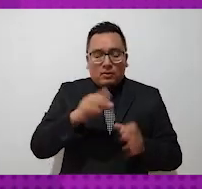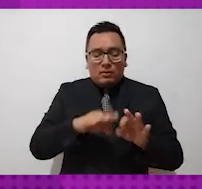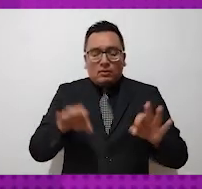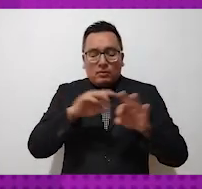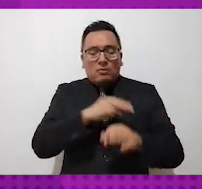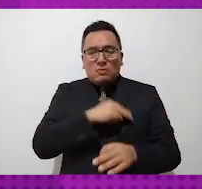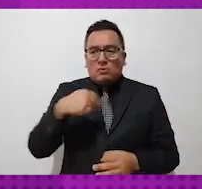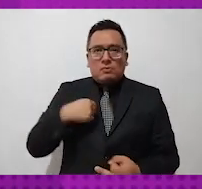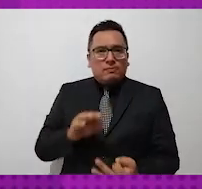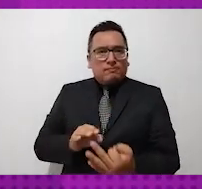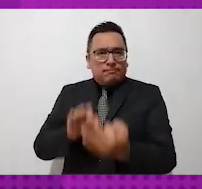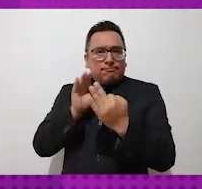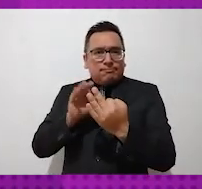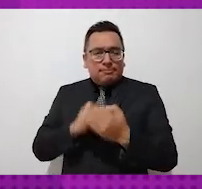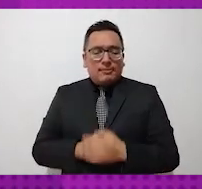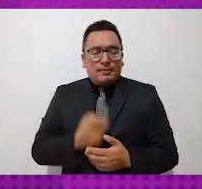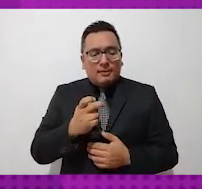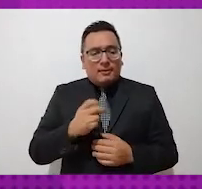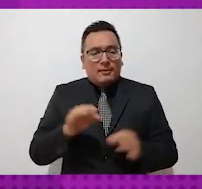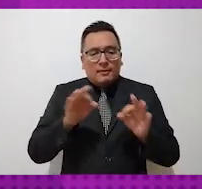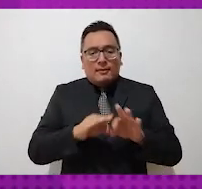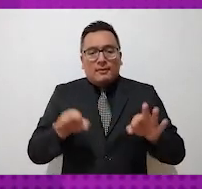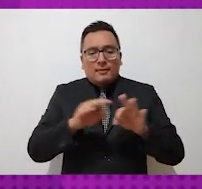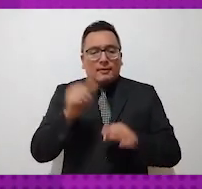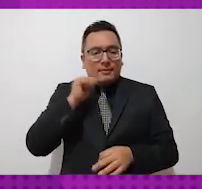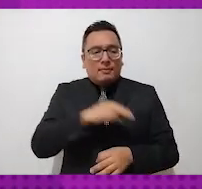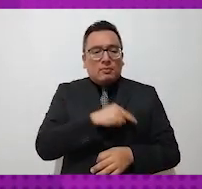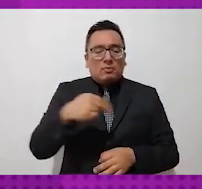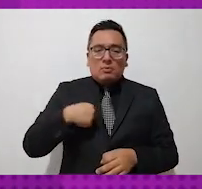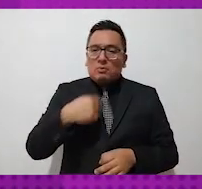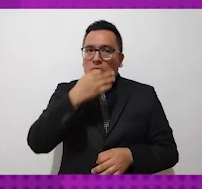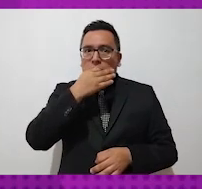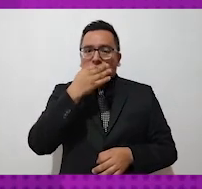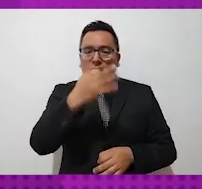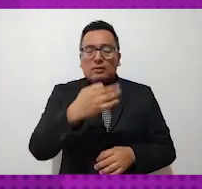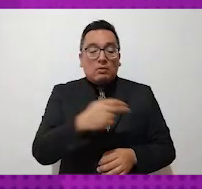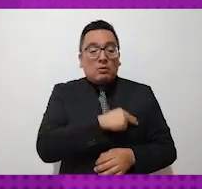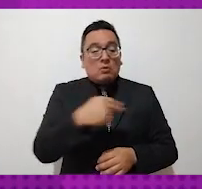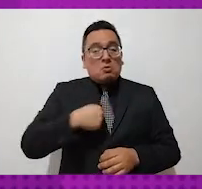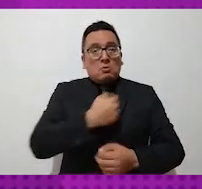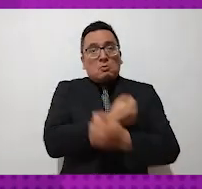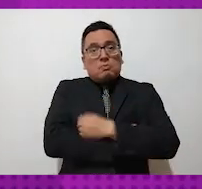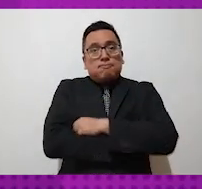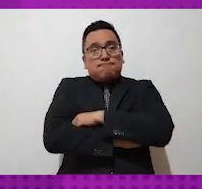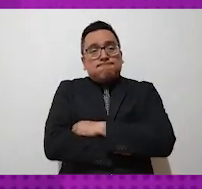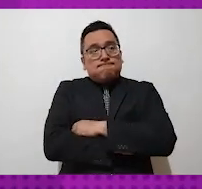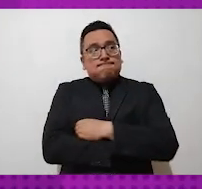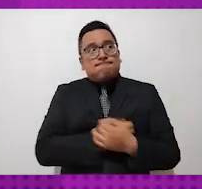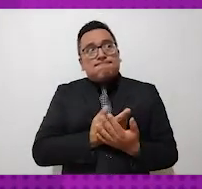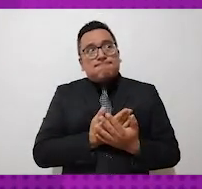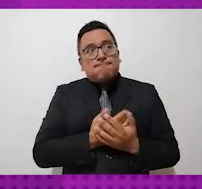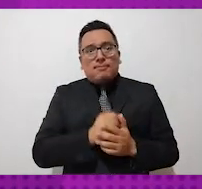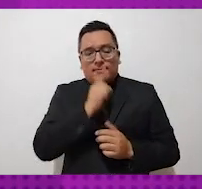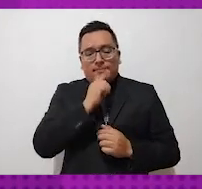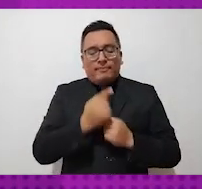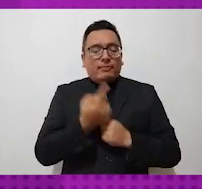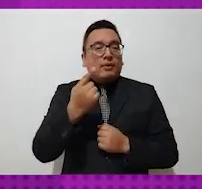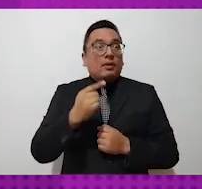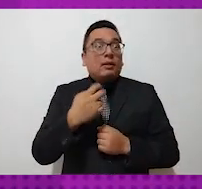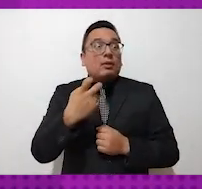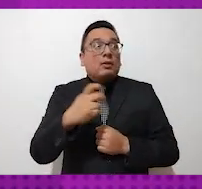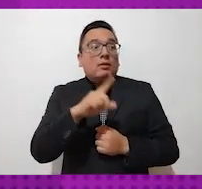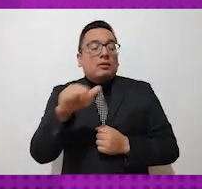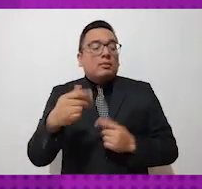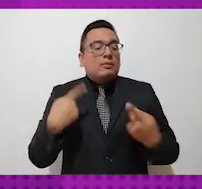importante confrontar, siempre es importante hacer saber, no quedarte de brazos cruzados, porque luego empieza